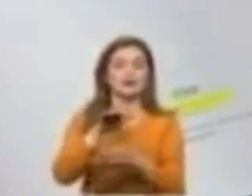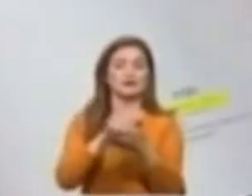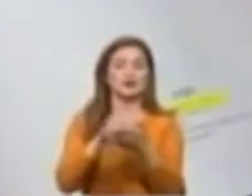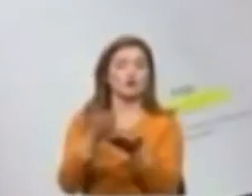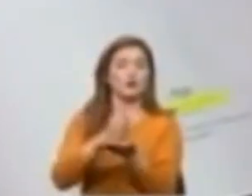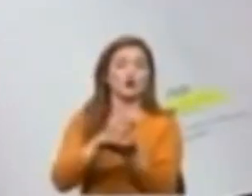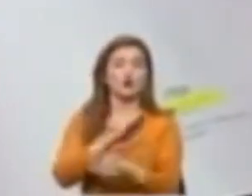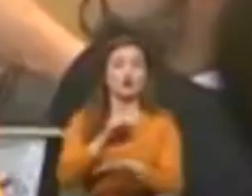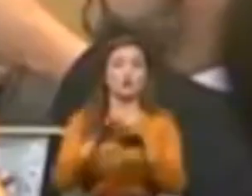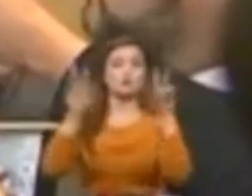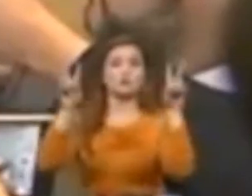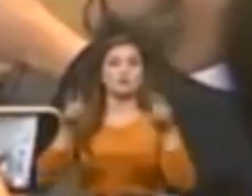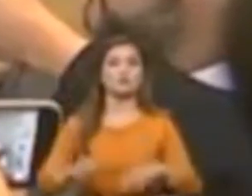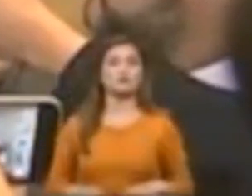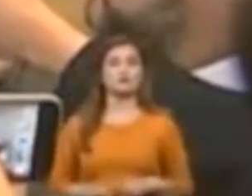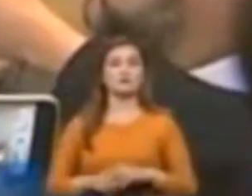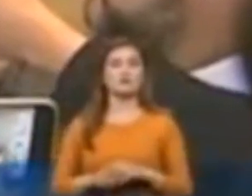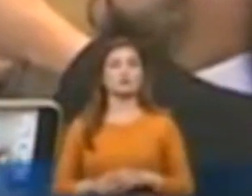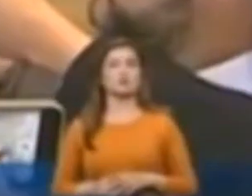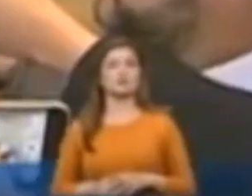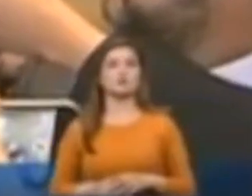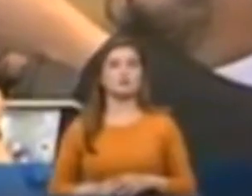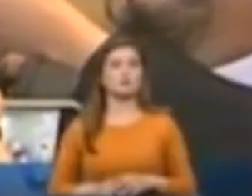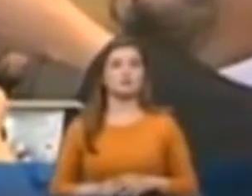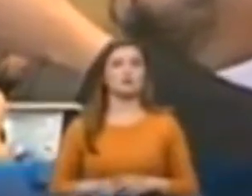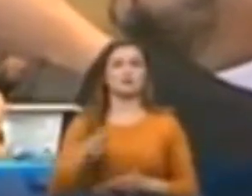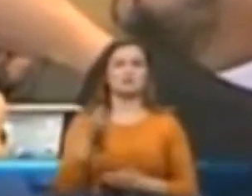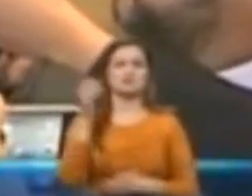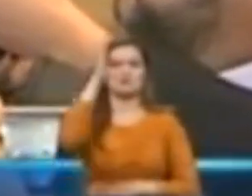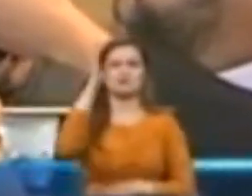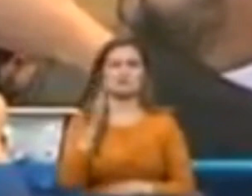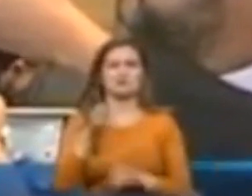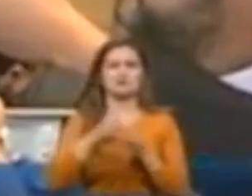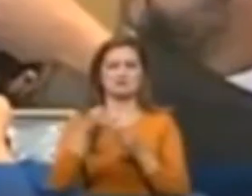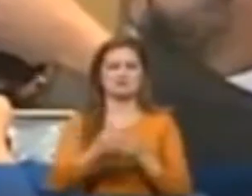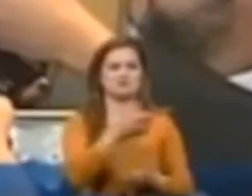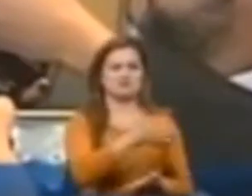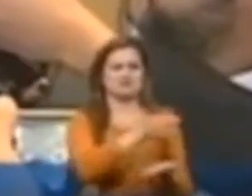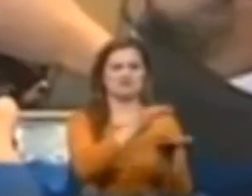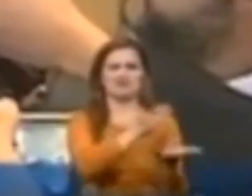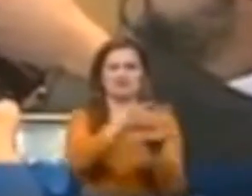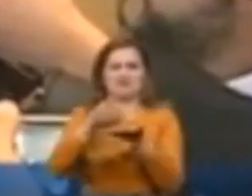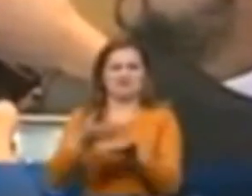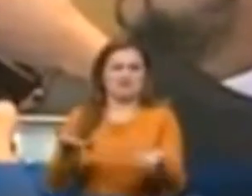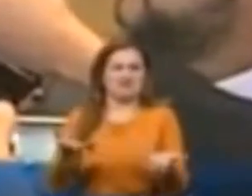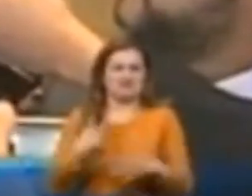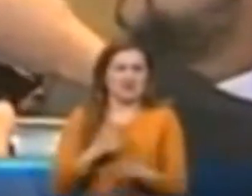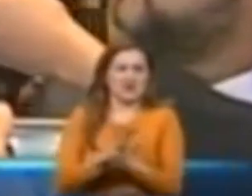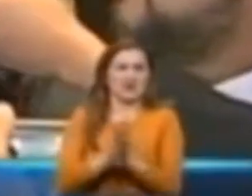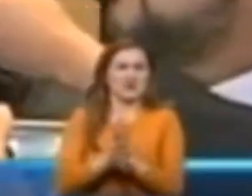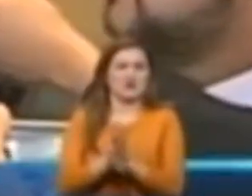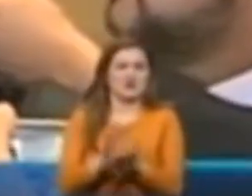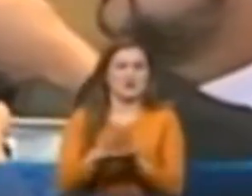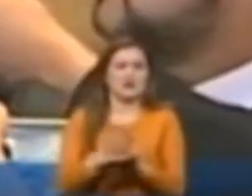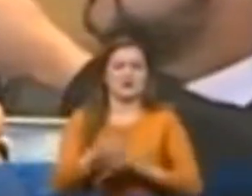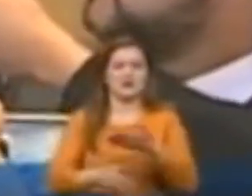mediación sobre este caso. Jamás se recibió ningún dinero, ni un solo centavo de este señor, y por eso es que no procedía al tema de mediación.